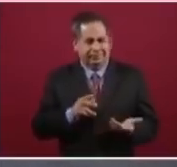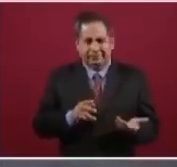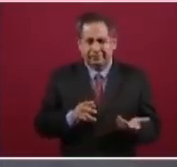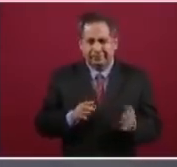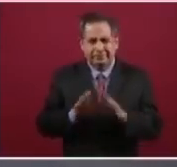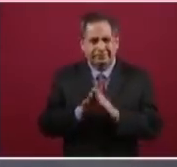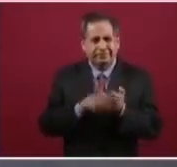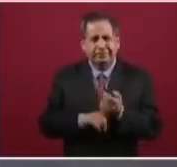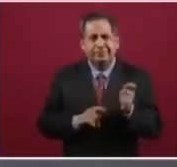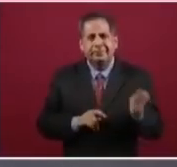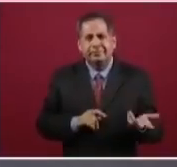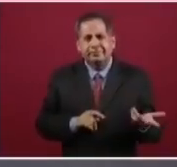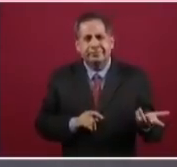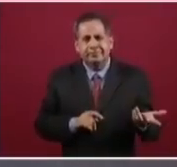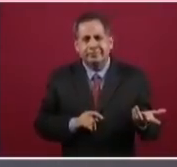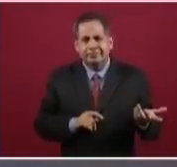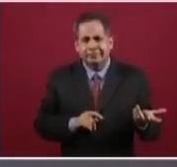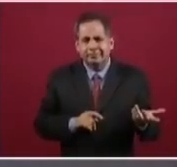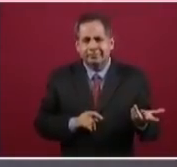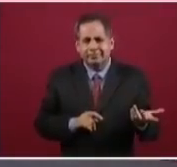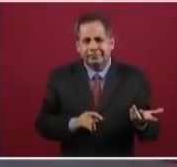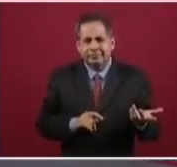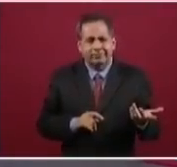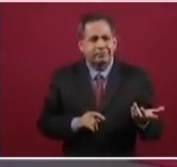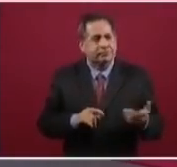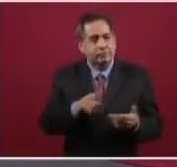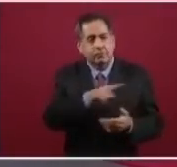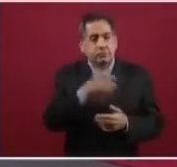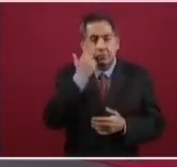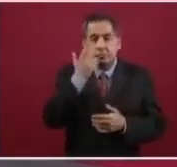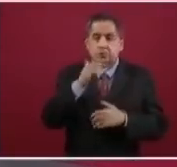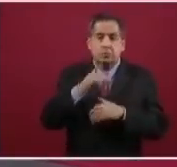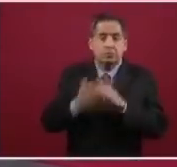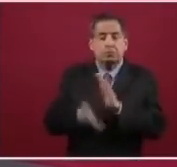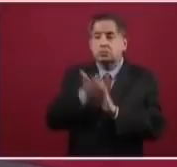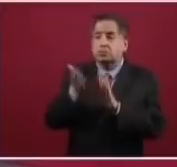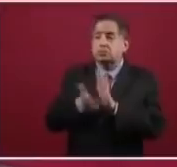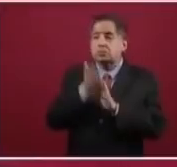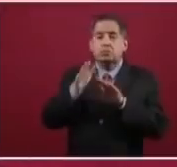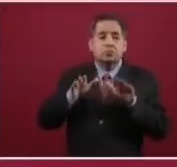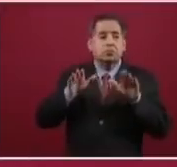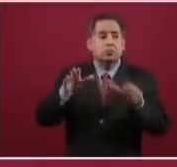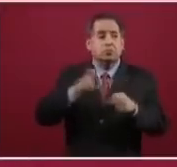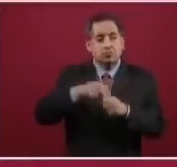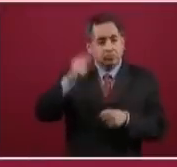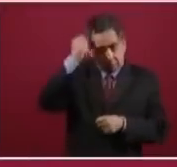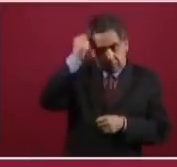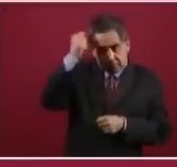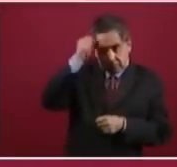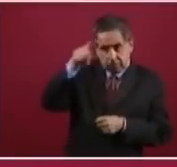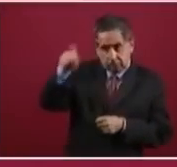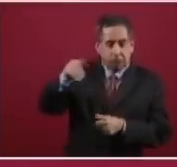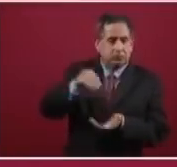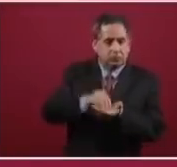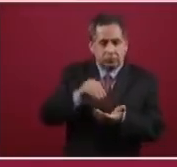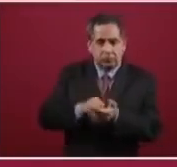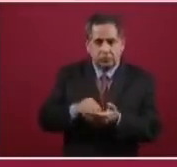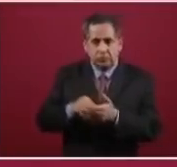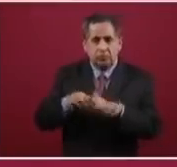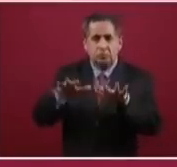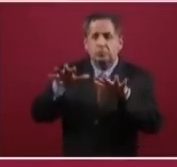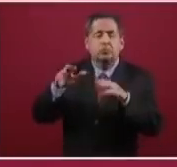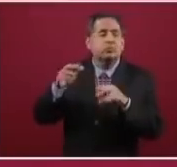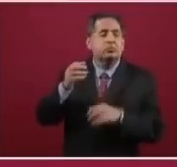de los que querían que se construyera el aeropuerto en texcoco aunque se